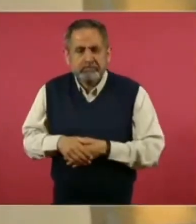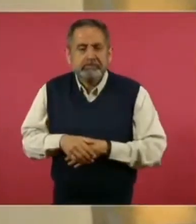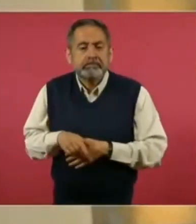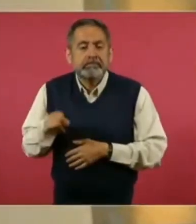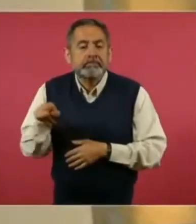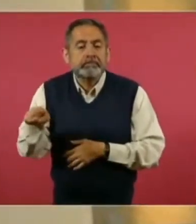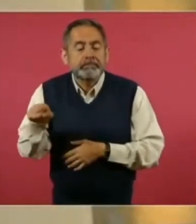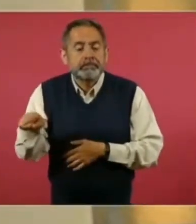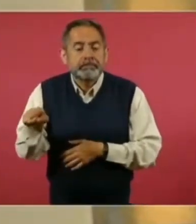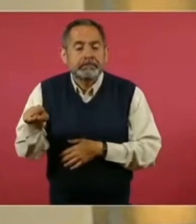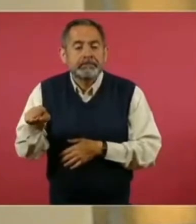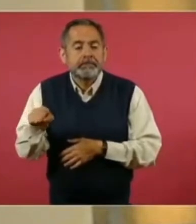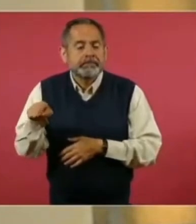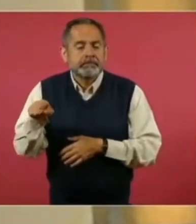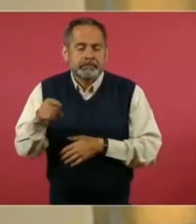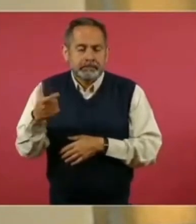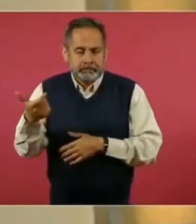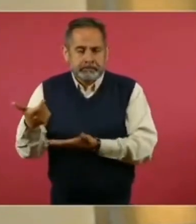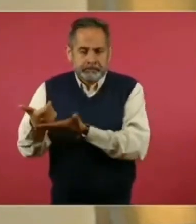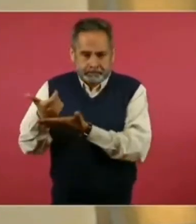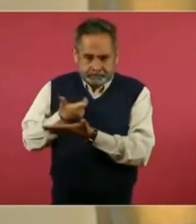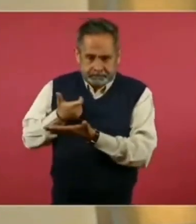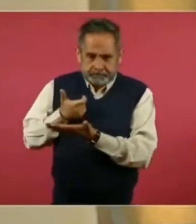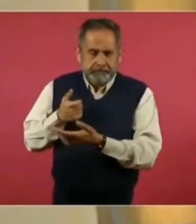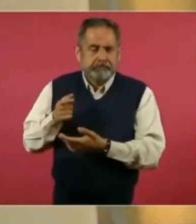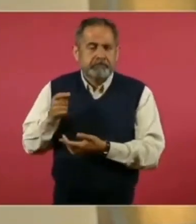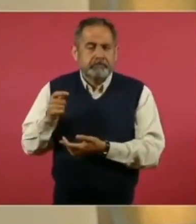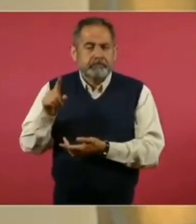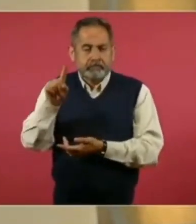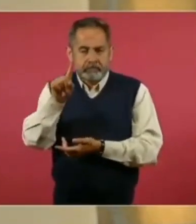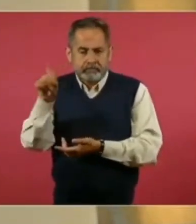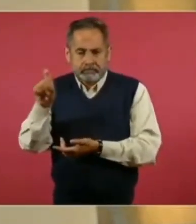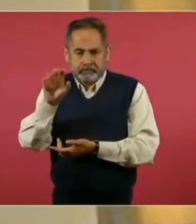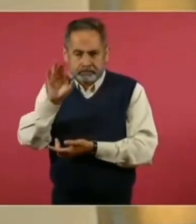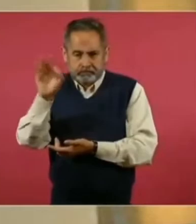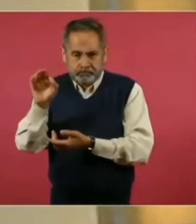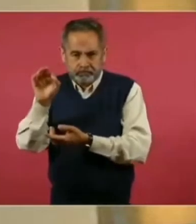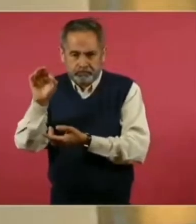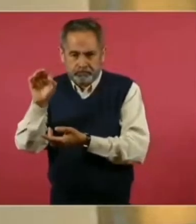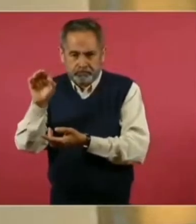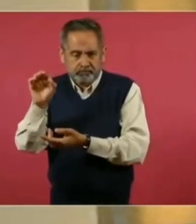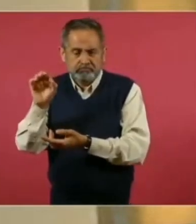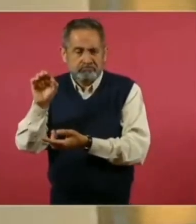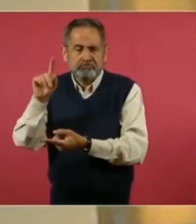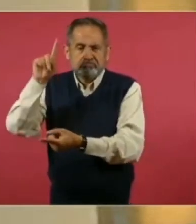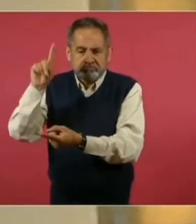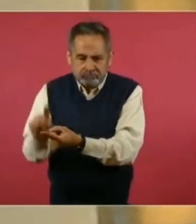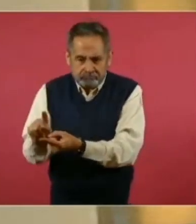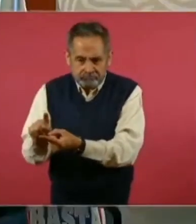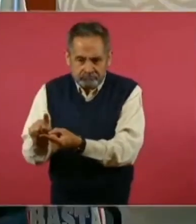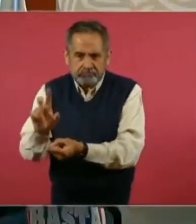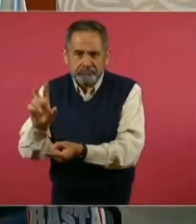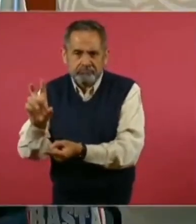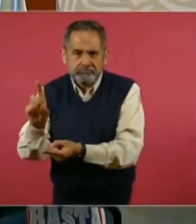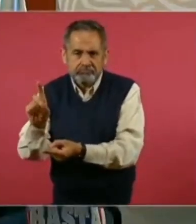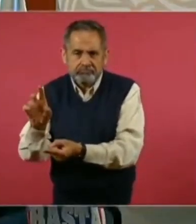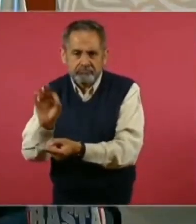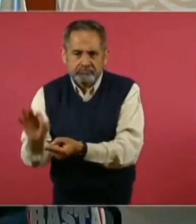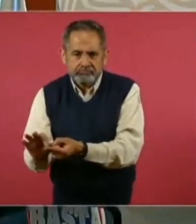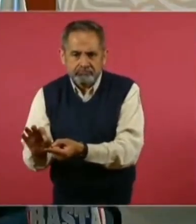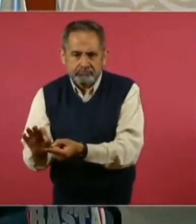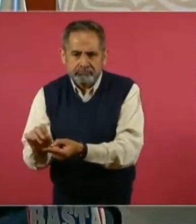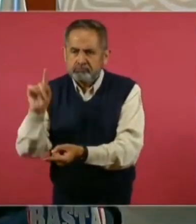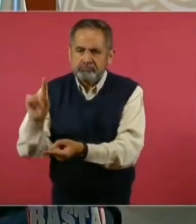se jubilaba o se iba a jubilar con el 30% de su sueldo. Ahora ya